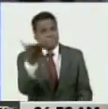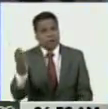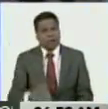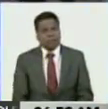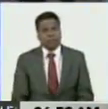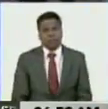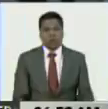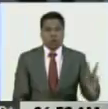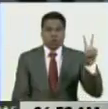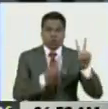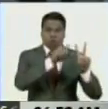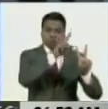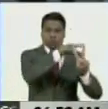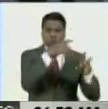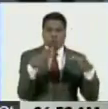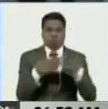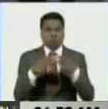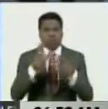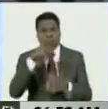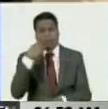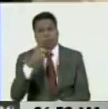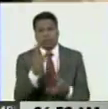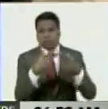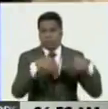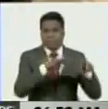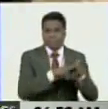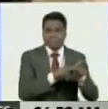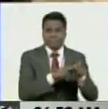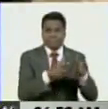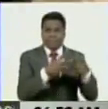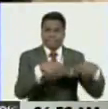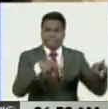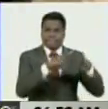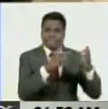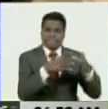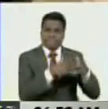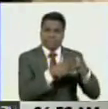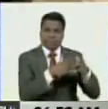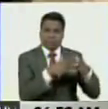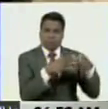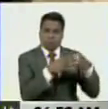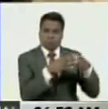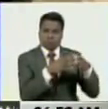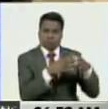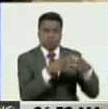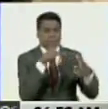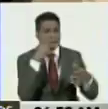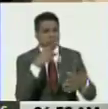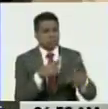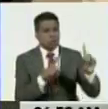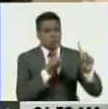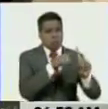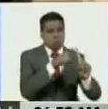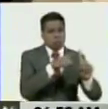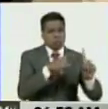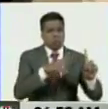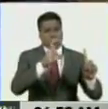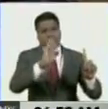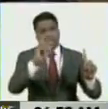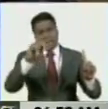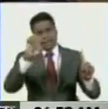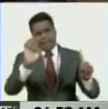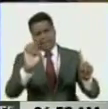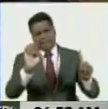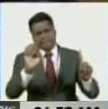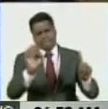los partidos políticos que han acudido a este proceso de validación, pero llama la atención las contradicciones. Por un lado dicen que el CNE pone obstáculos, por otro